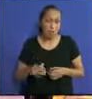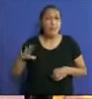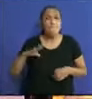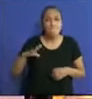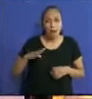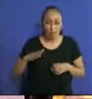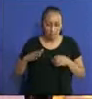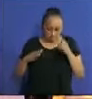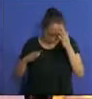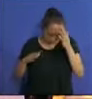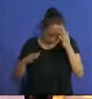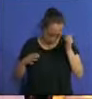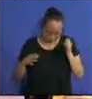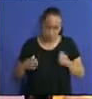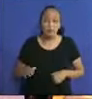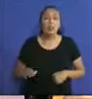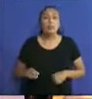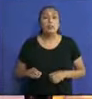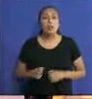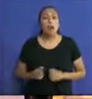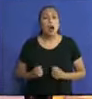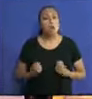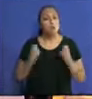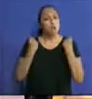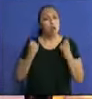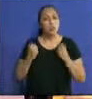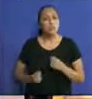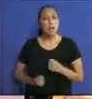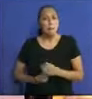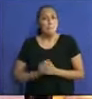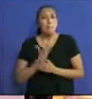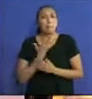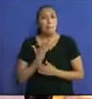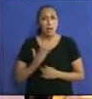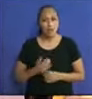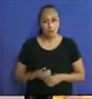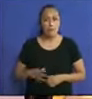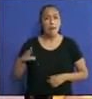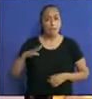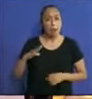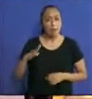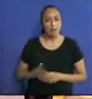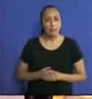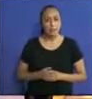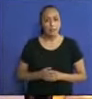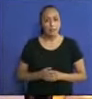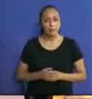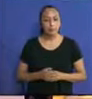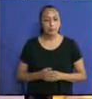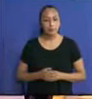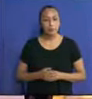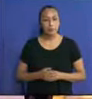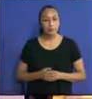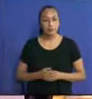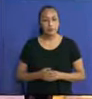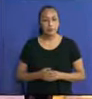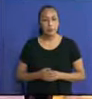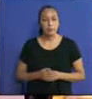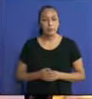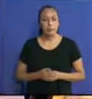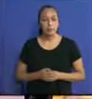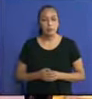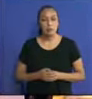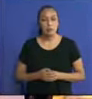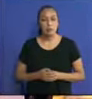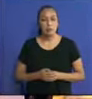interior, del necesario peso de realidad, para que sean algo más que buenas